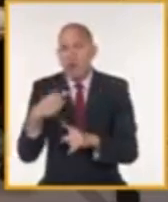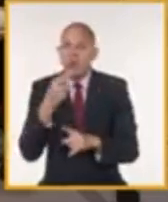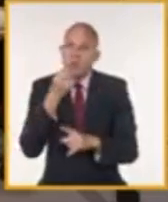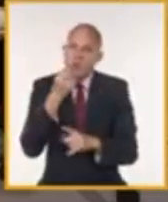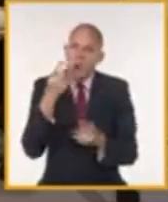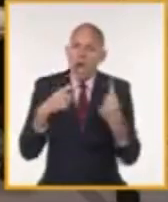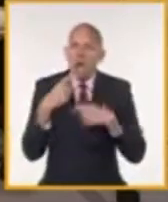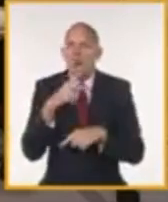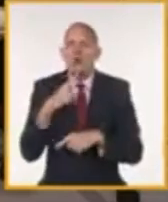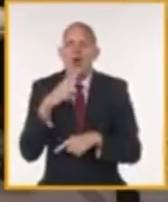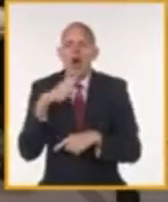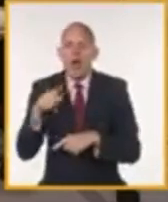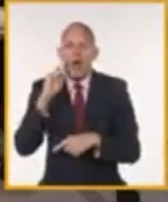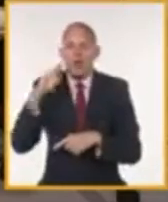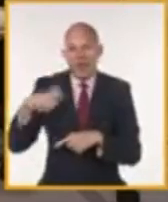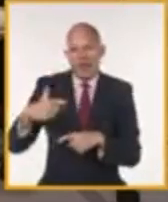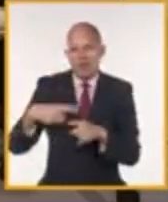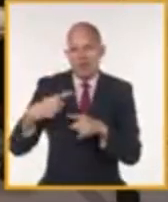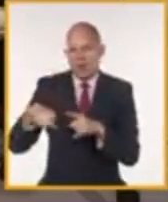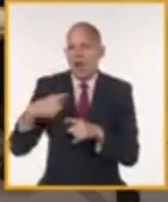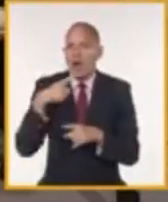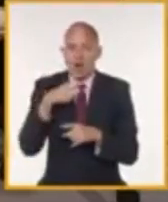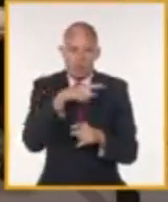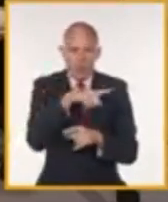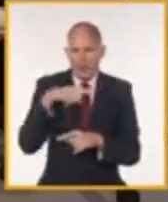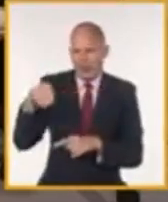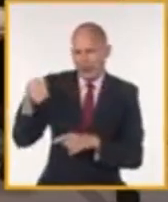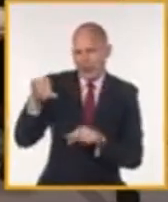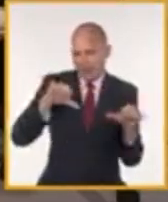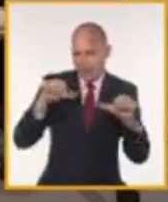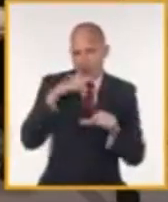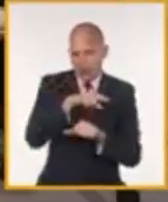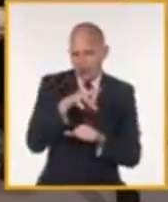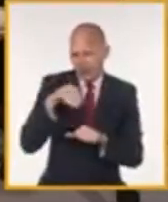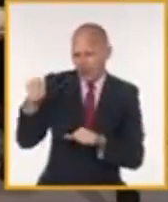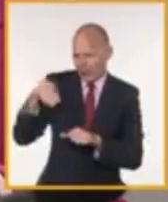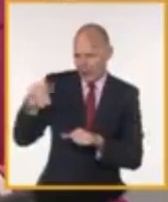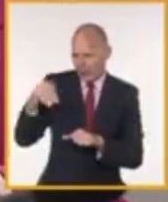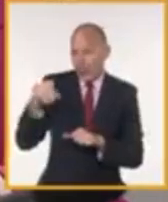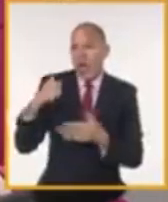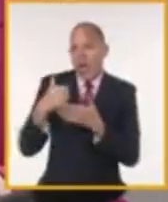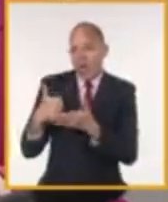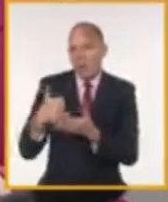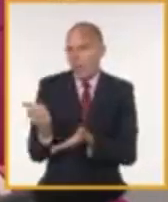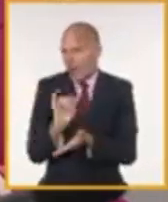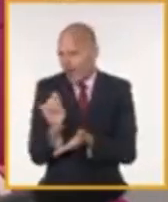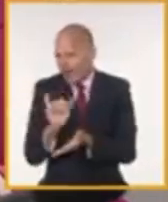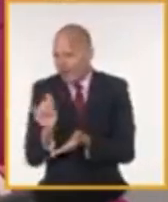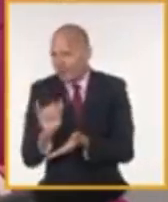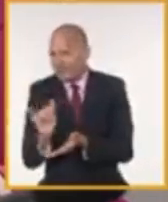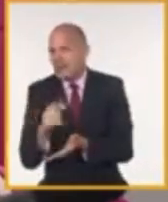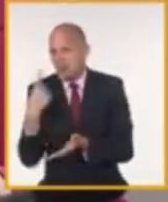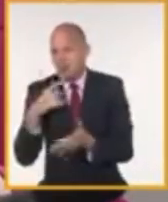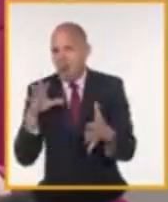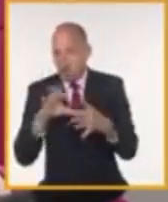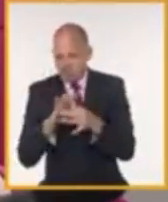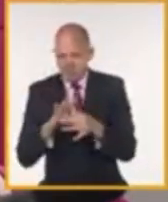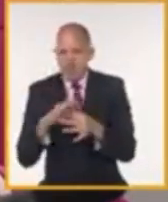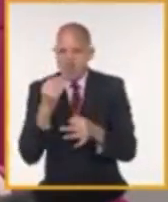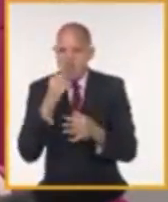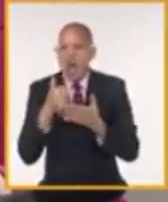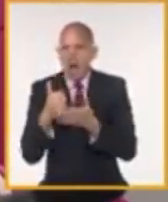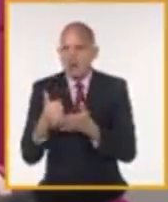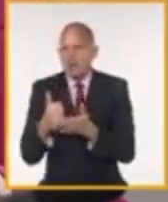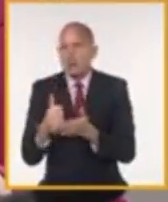las aguas residuales que nosotros generamos en nuestra industria. Se puede convertir también en fuente